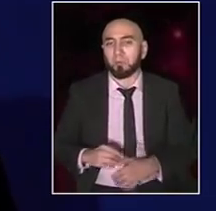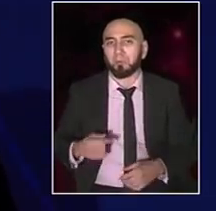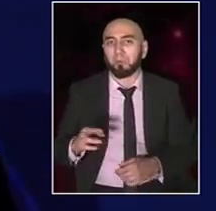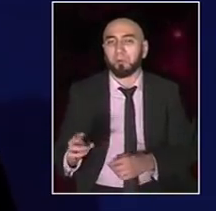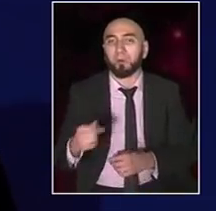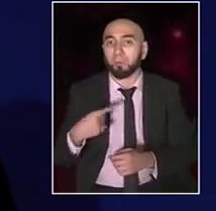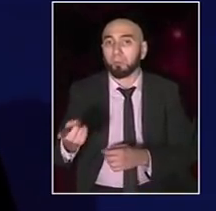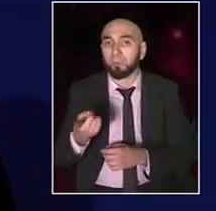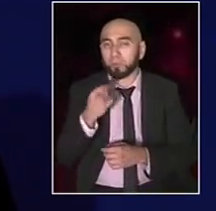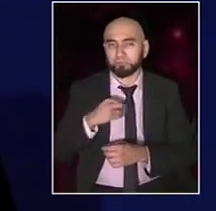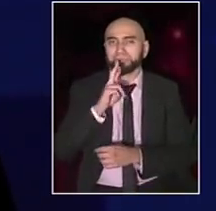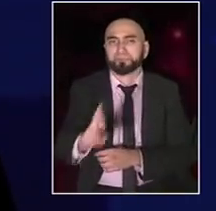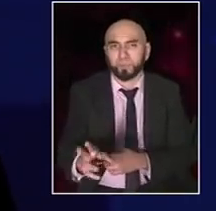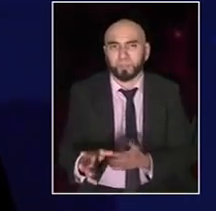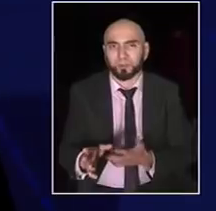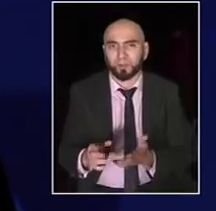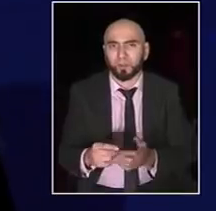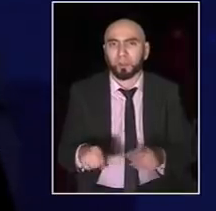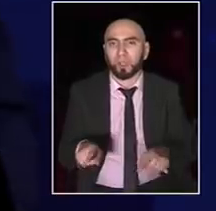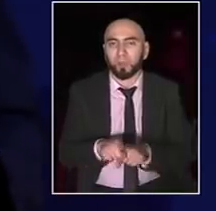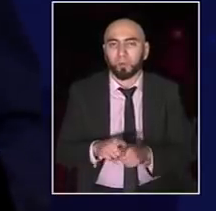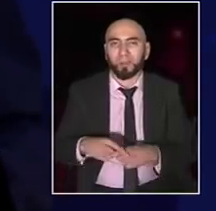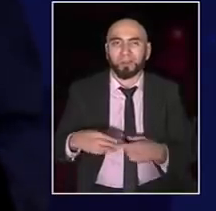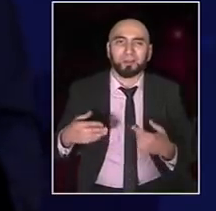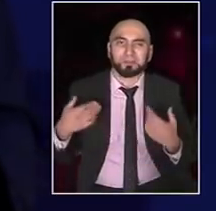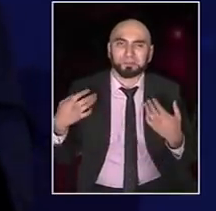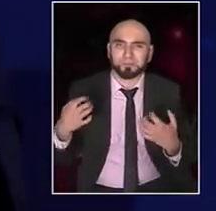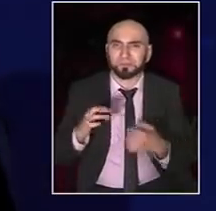una respuesta, son una sedación